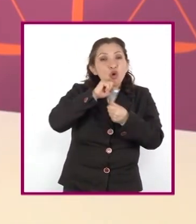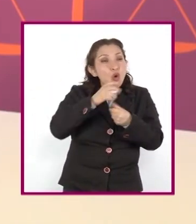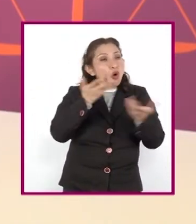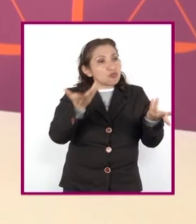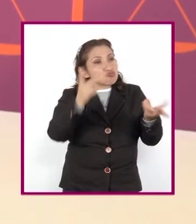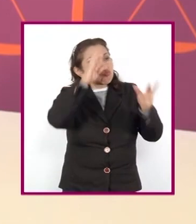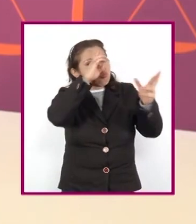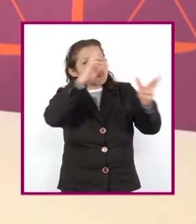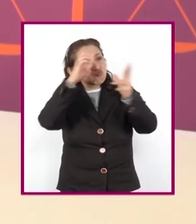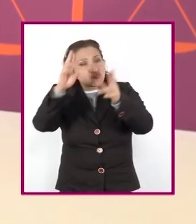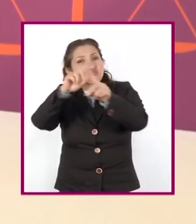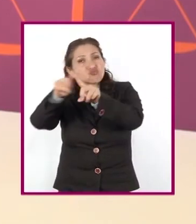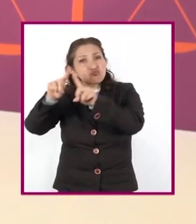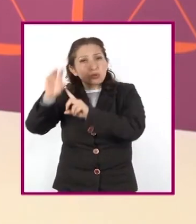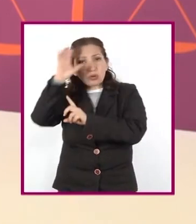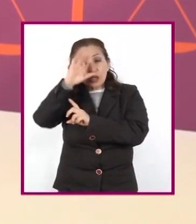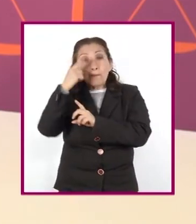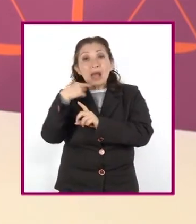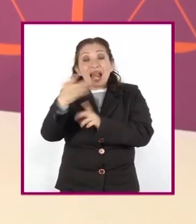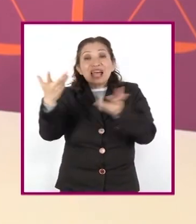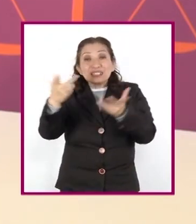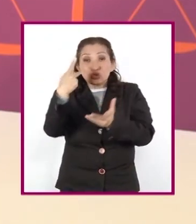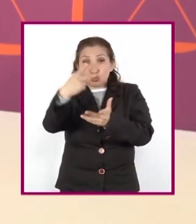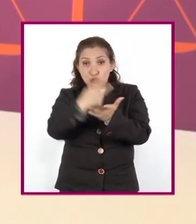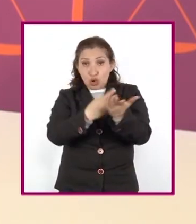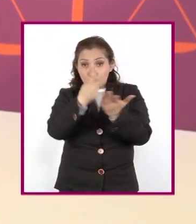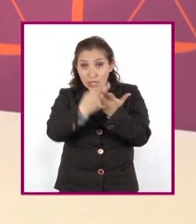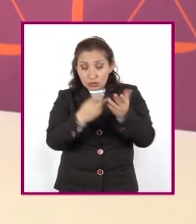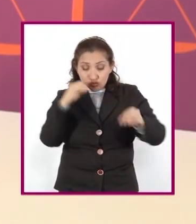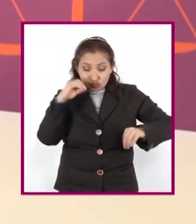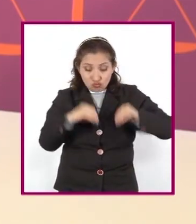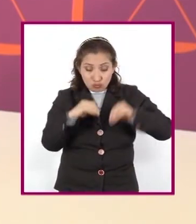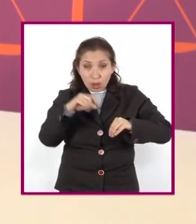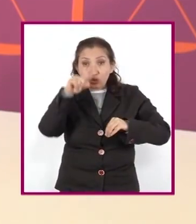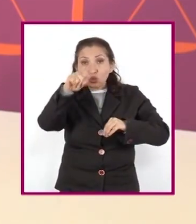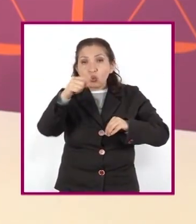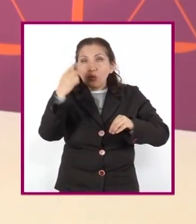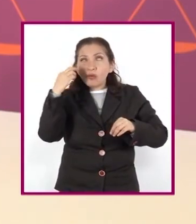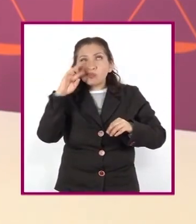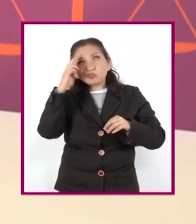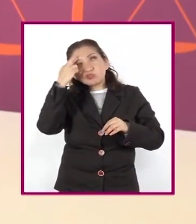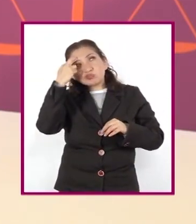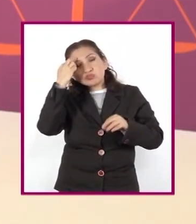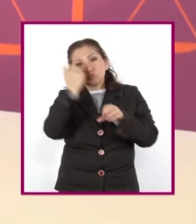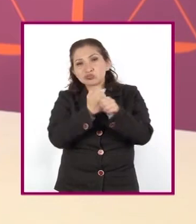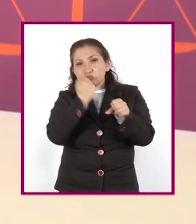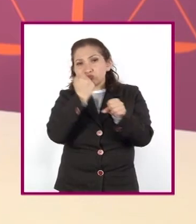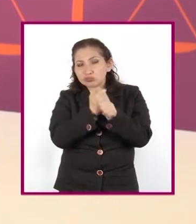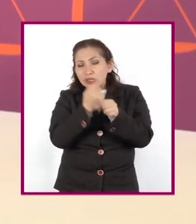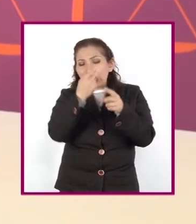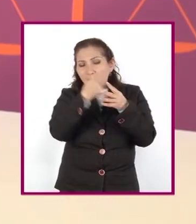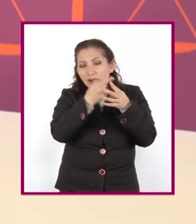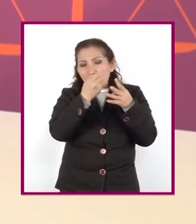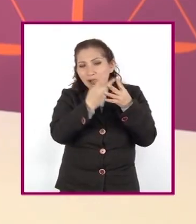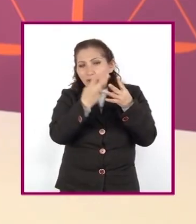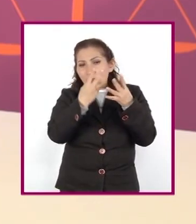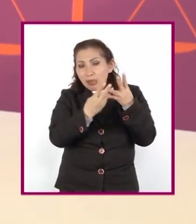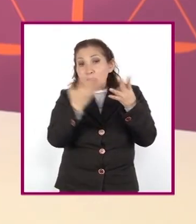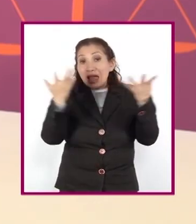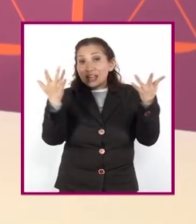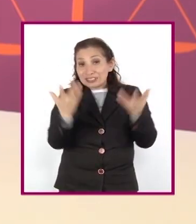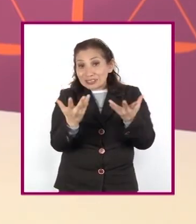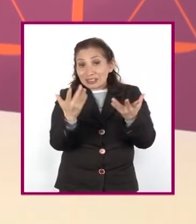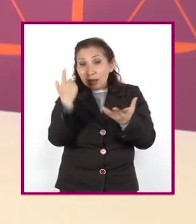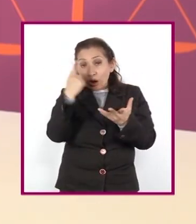interculturalidad? Para el desarrollo de su proyecto, Abraham puso en práctica una serie de pasos que le permitieron